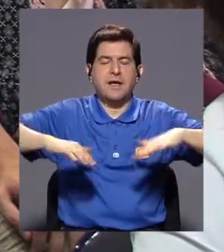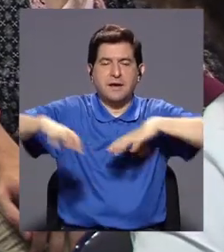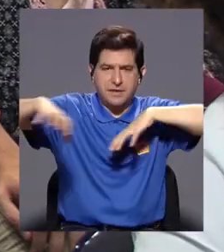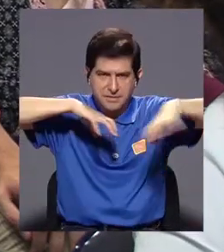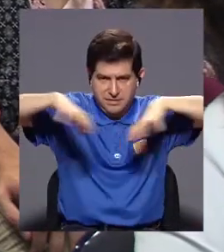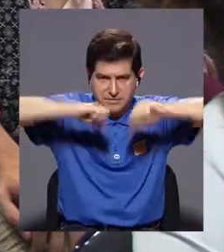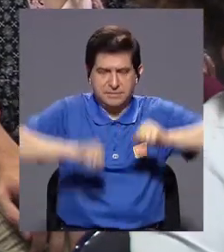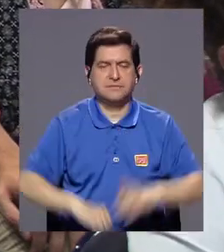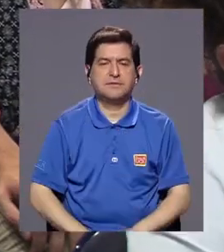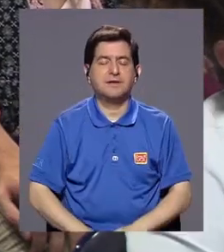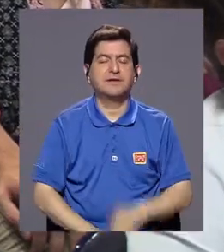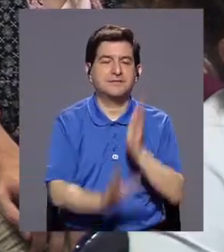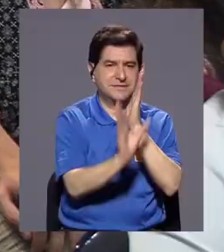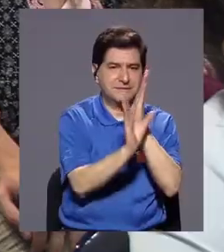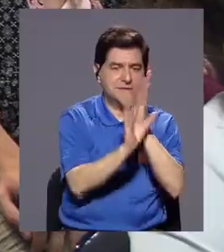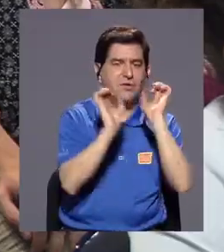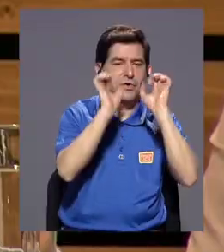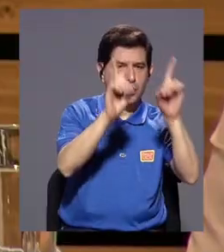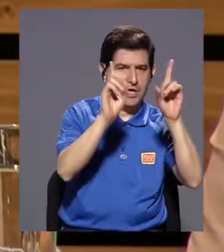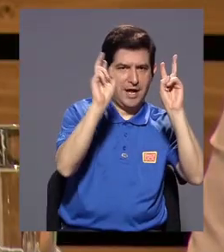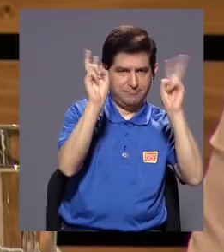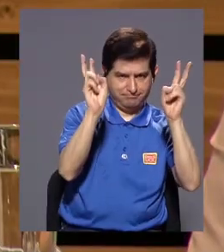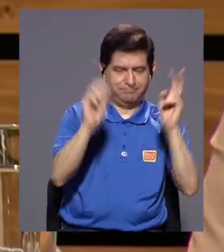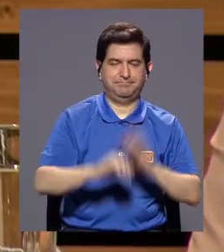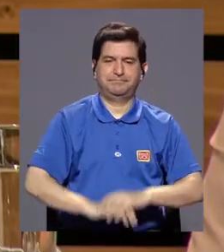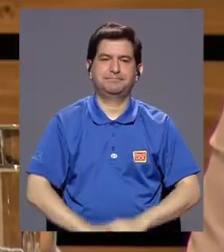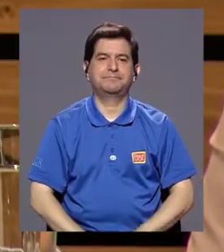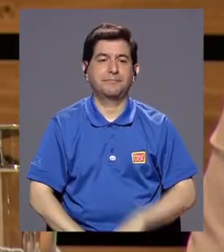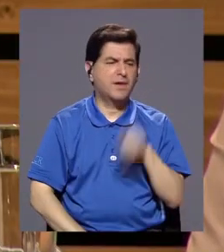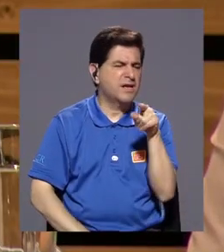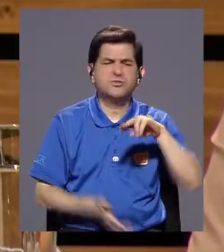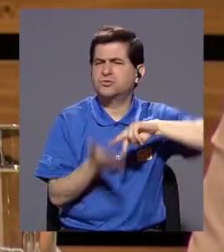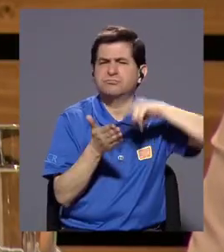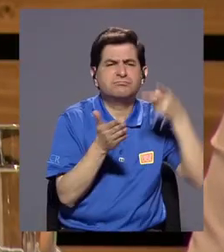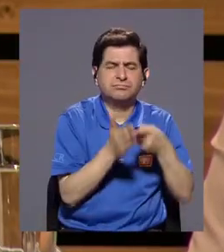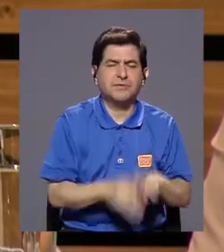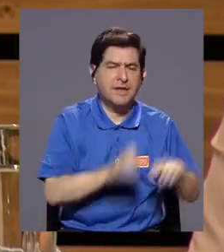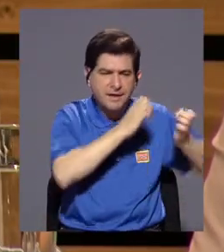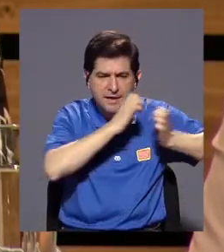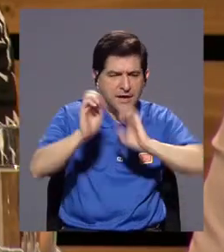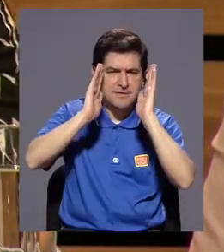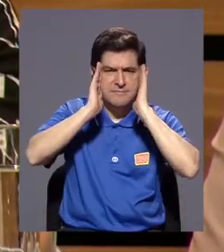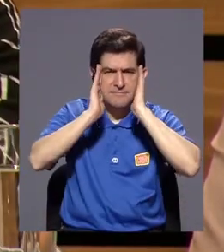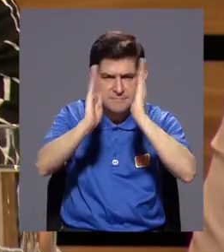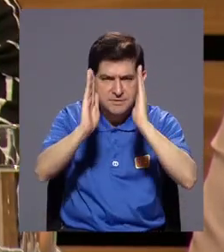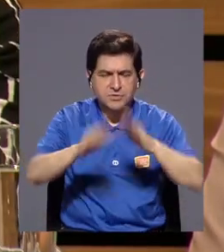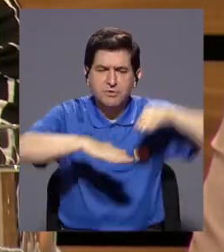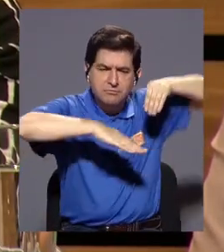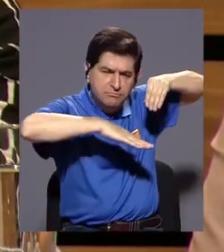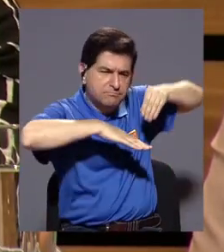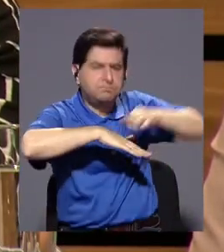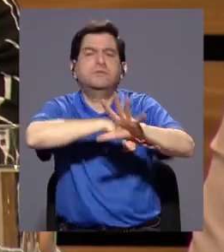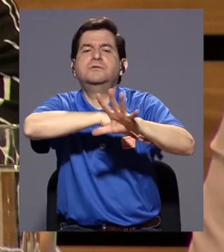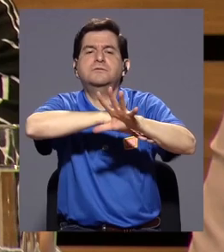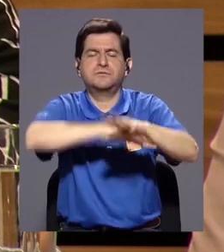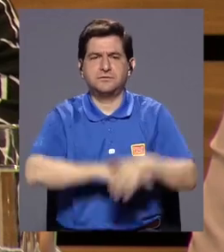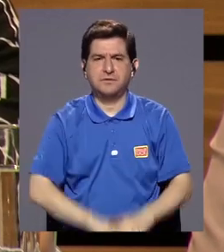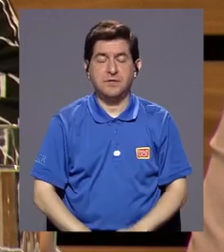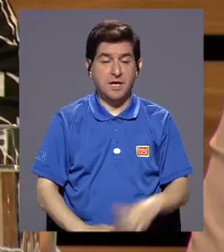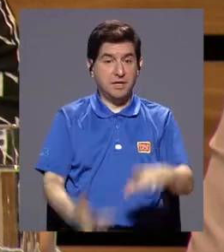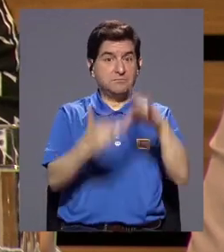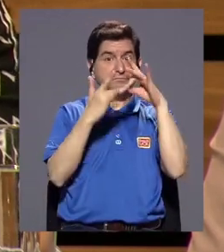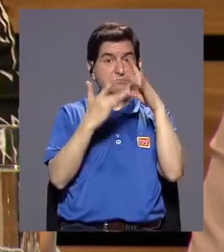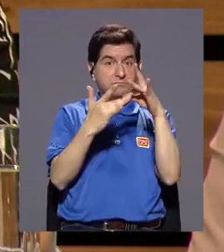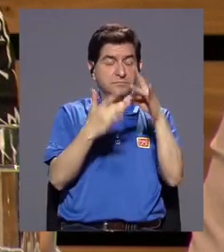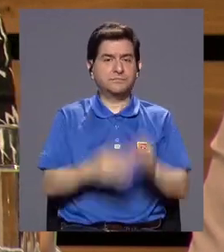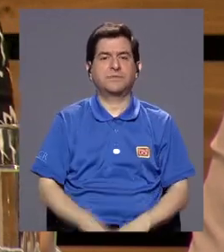acción la psicología educativa, ¿verdad? Esta involucra estrategias de atención que inciden sobre todo en